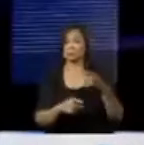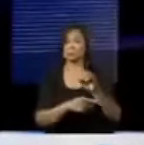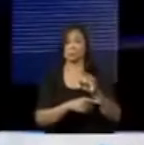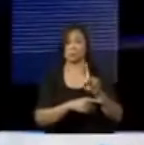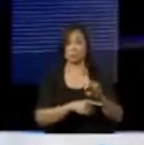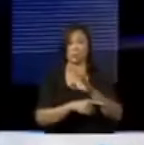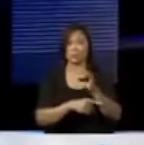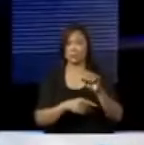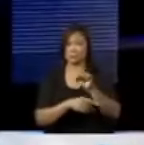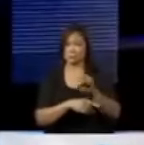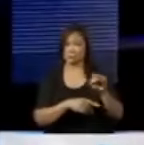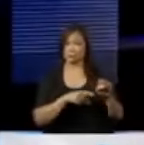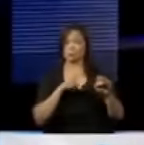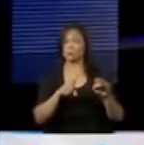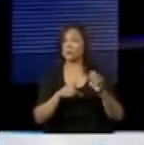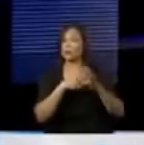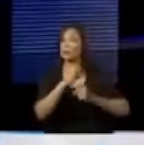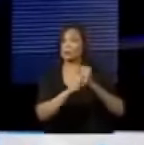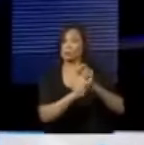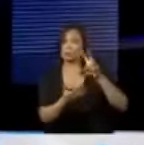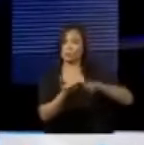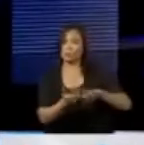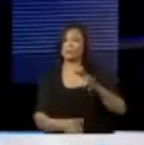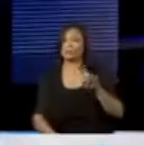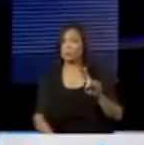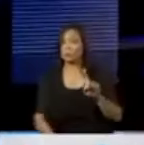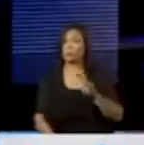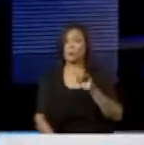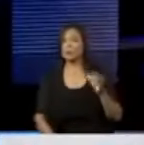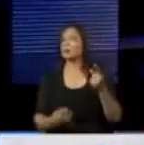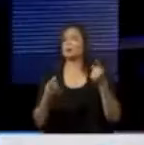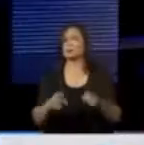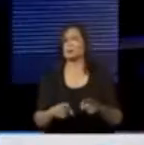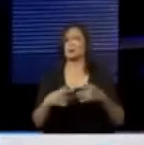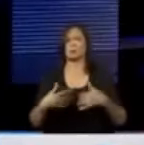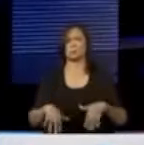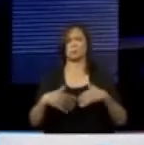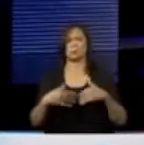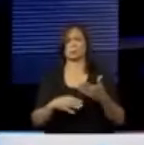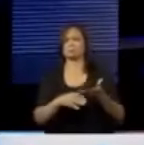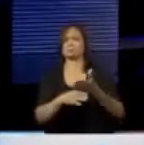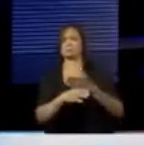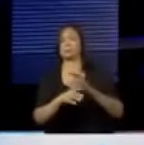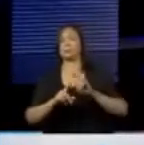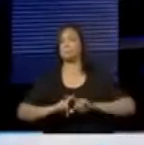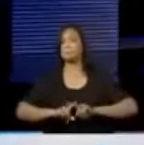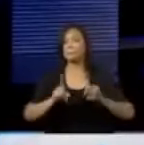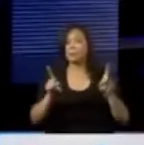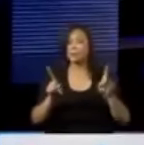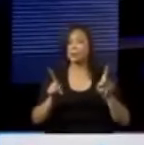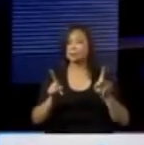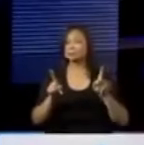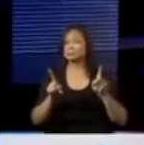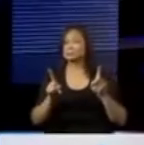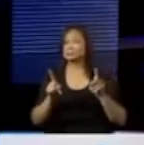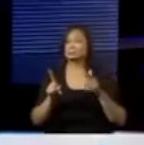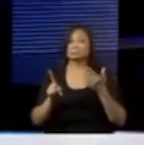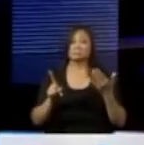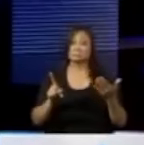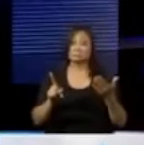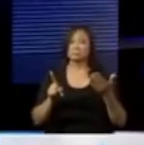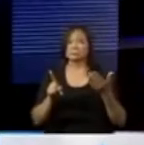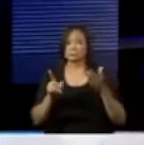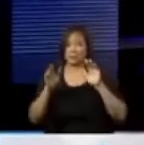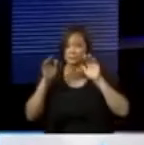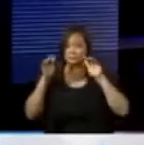87-01 de Seguridad Social del año 2001 trajo consigo grandes avances. Sin embargo, aún queda pendiente